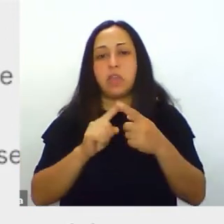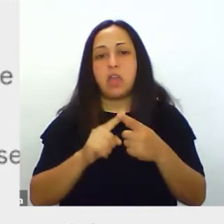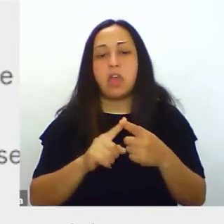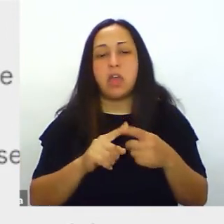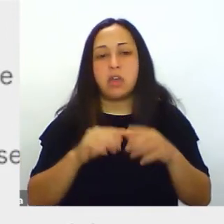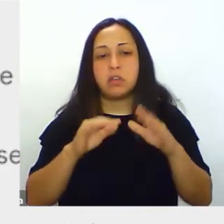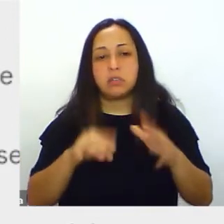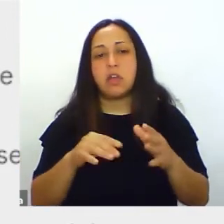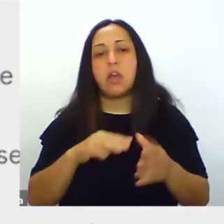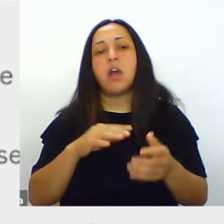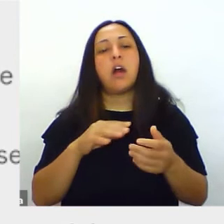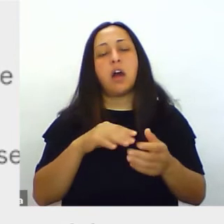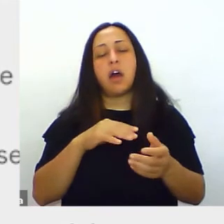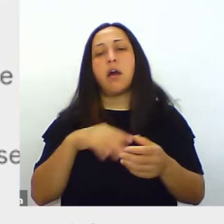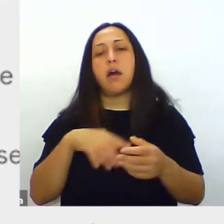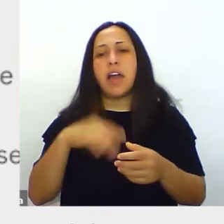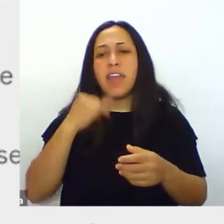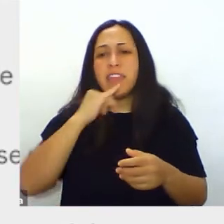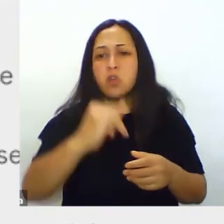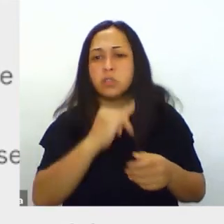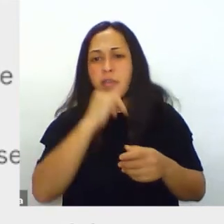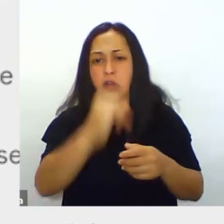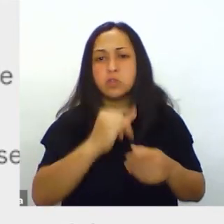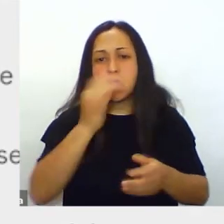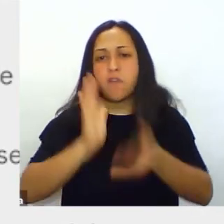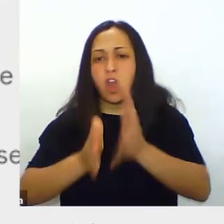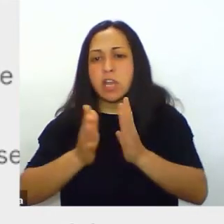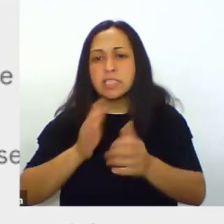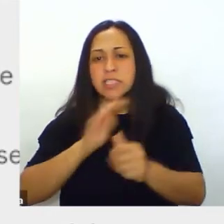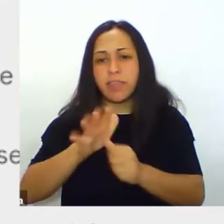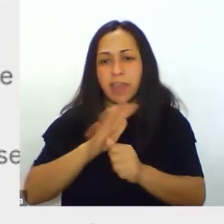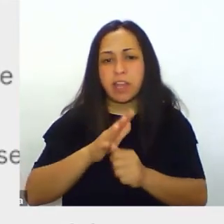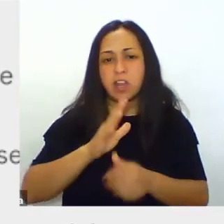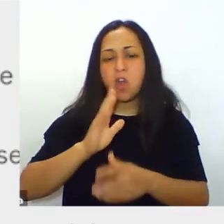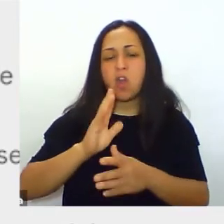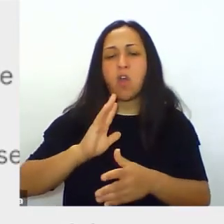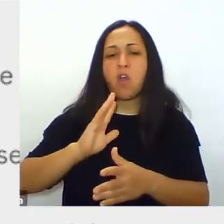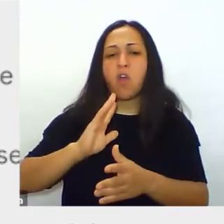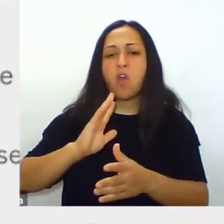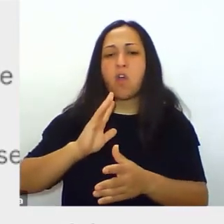denuncias de violencia de género en línea durante ese periodo, ¿no? Es